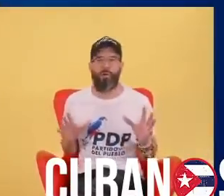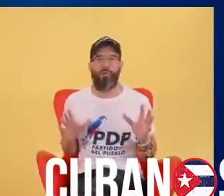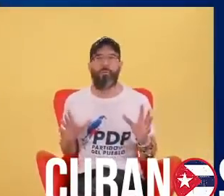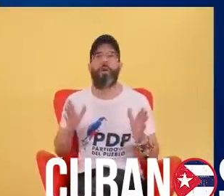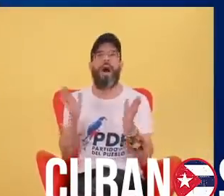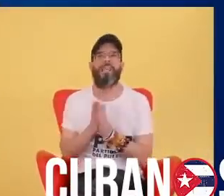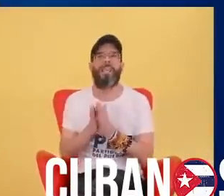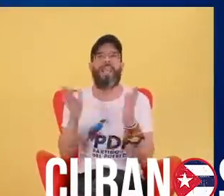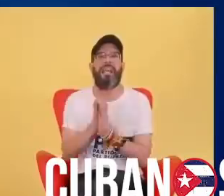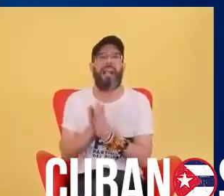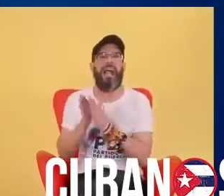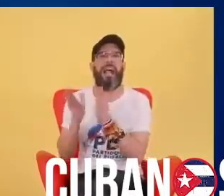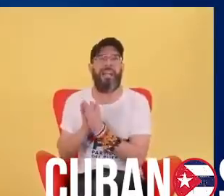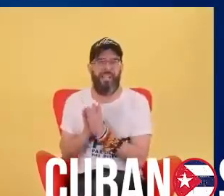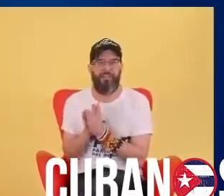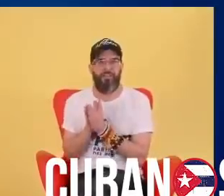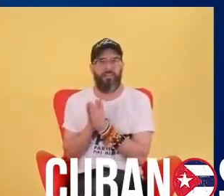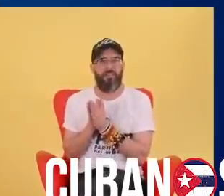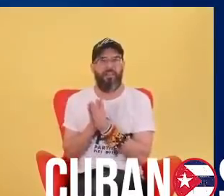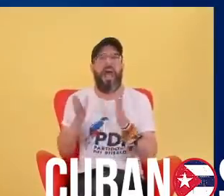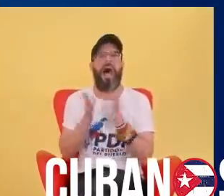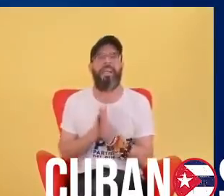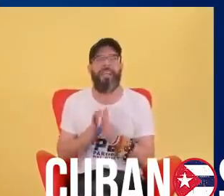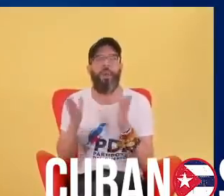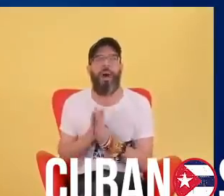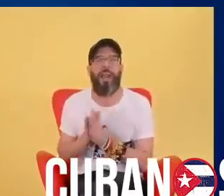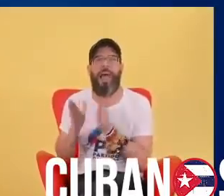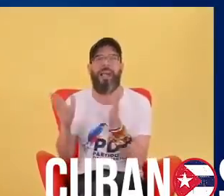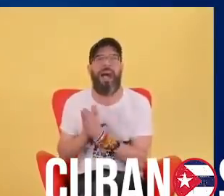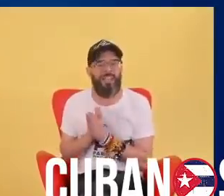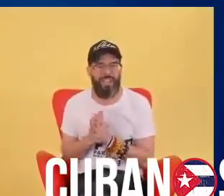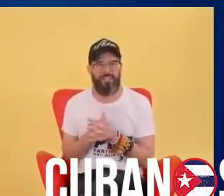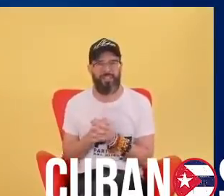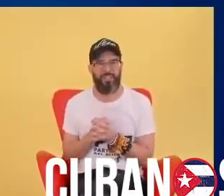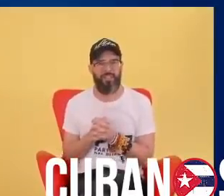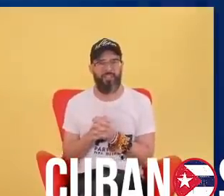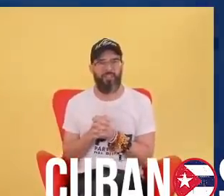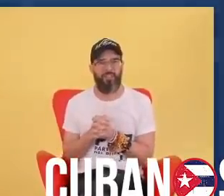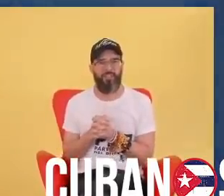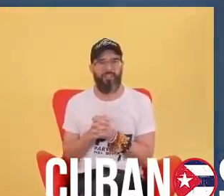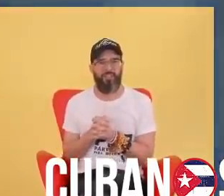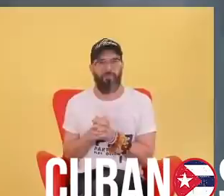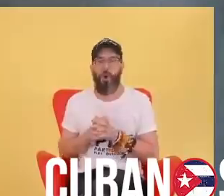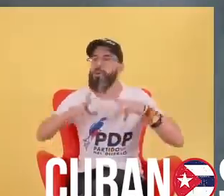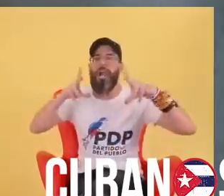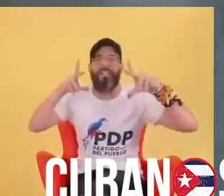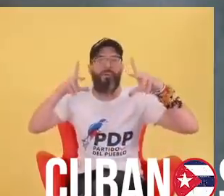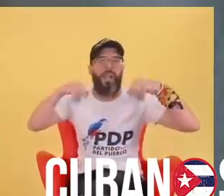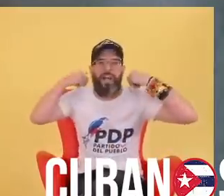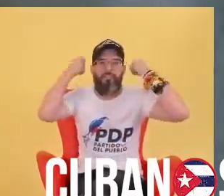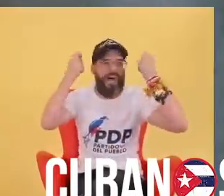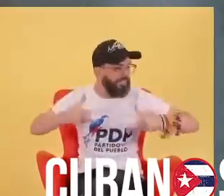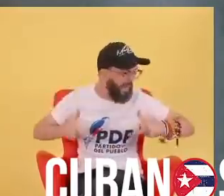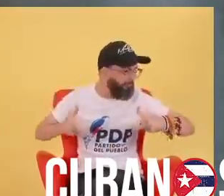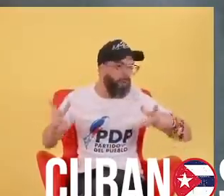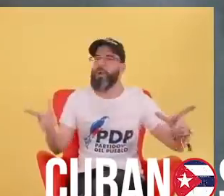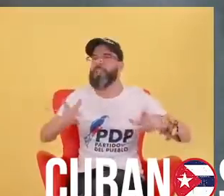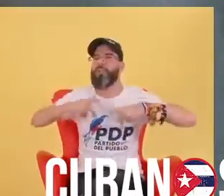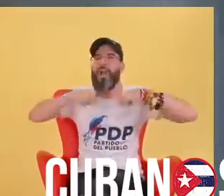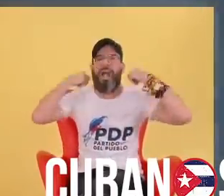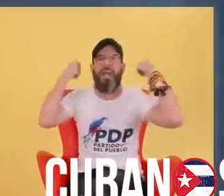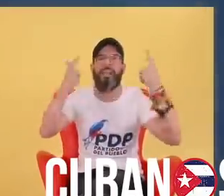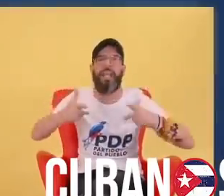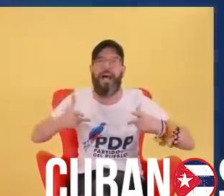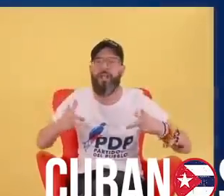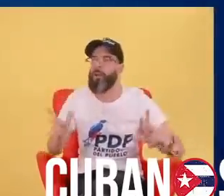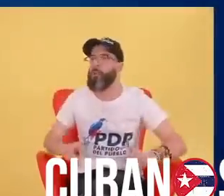Poco a poco, pero hay que salir a la calle. Hay que tomar las calles. Póngase una escafandra,